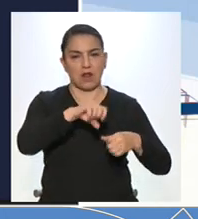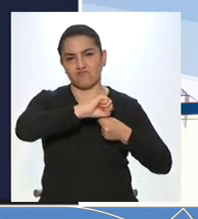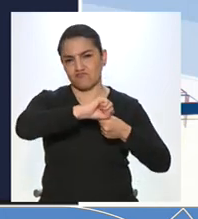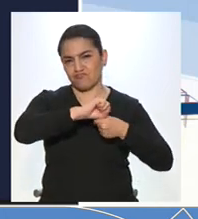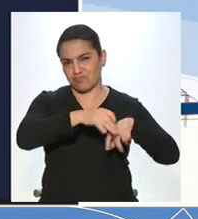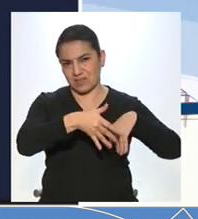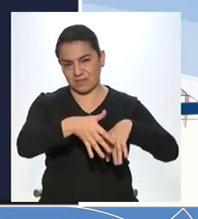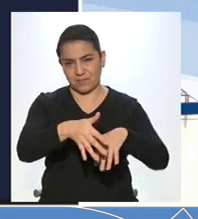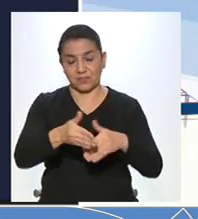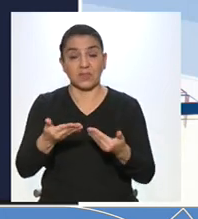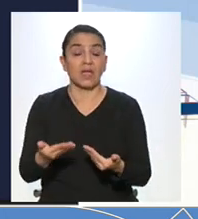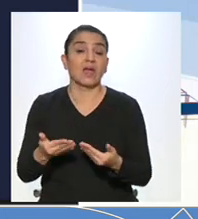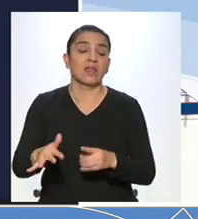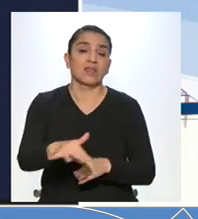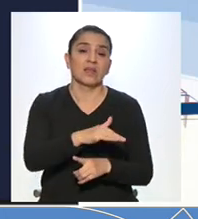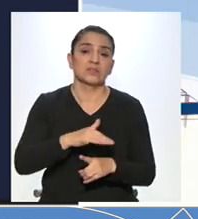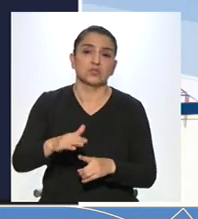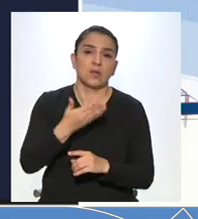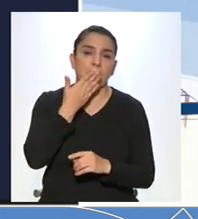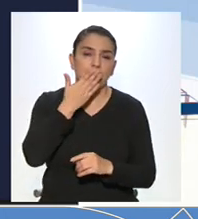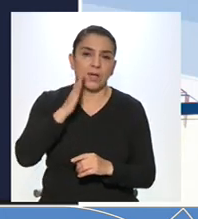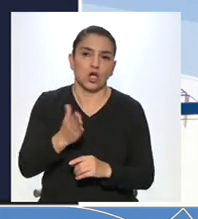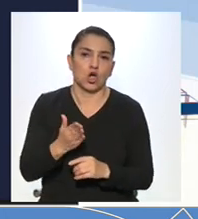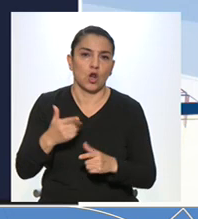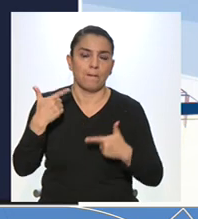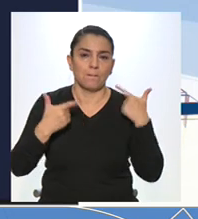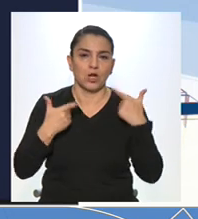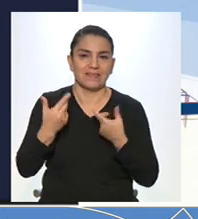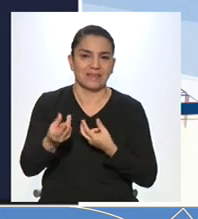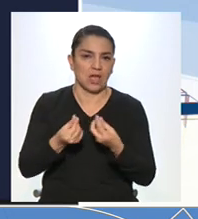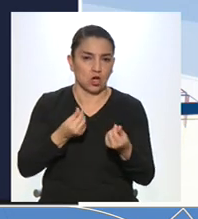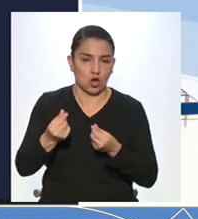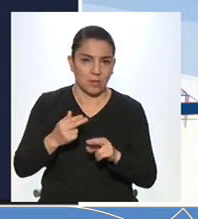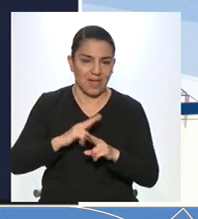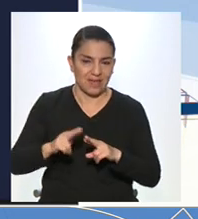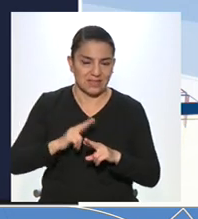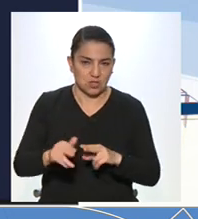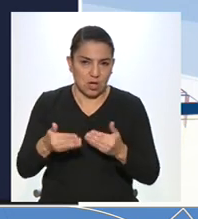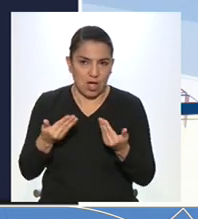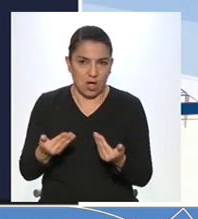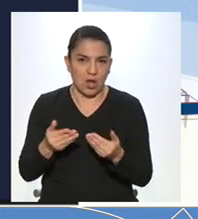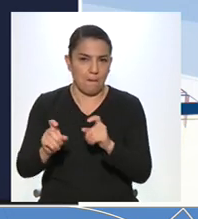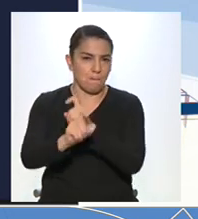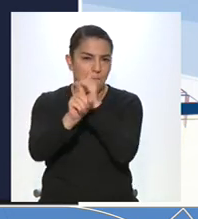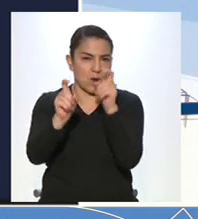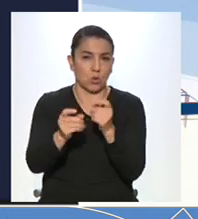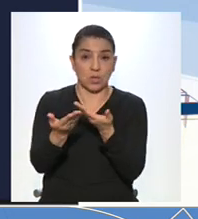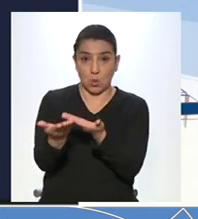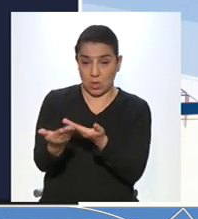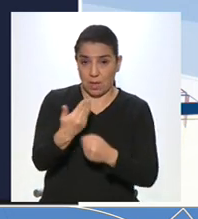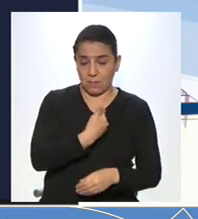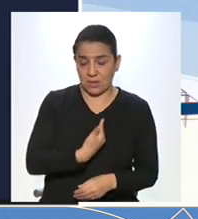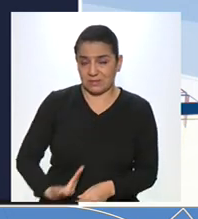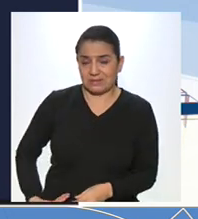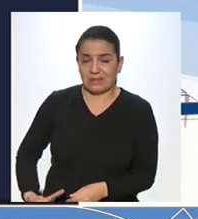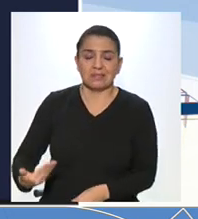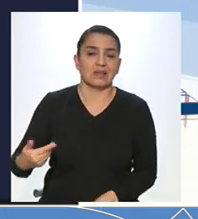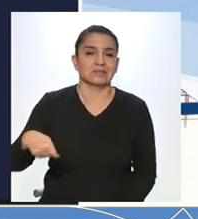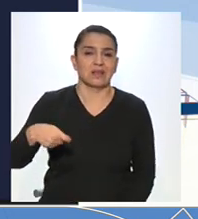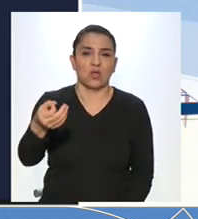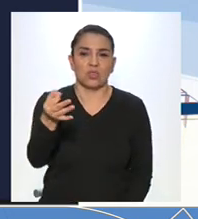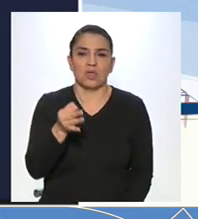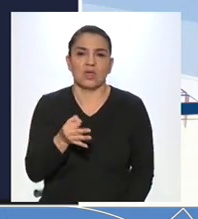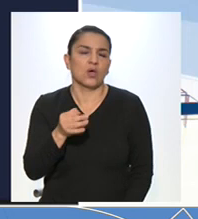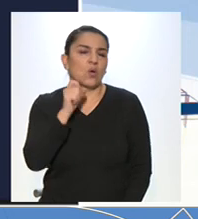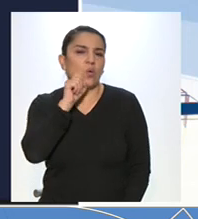¿Cuánto de este mejor desempeño se explica por las políticas económicas aplicadas en esta oportunidad? Esa es la pregunta que usted, Presidenta, nos planteó. ¿Cuál